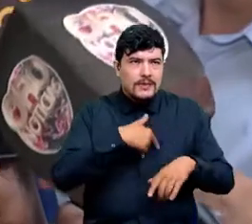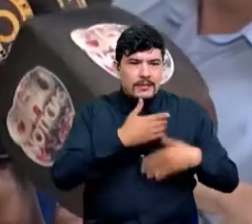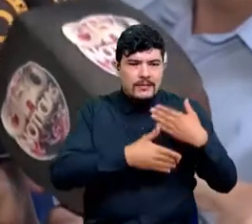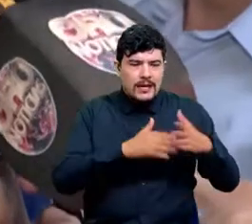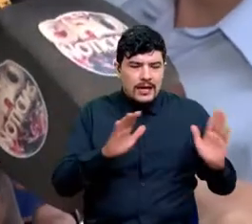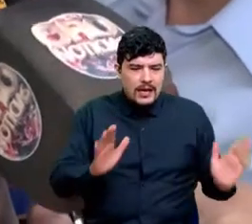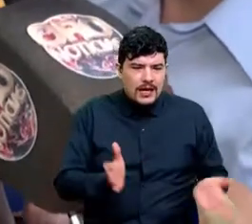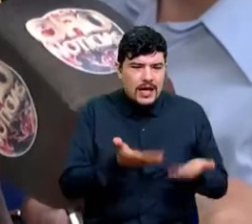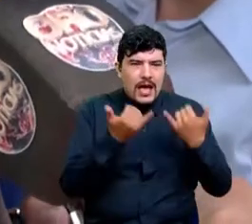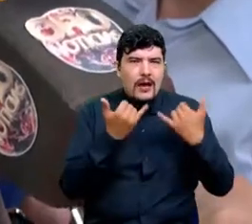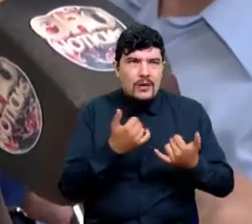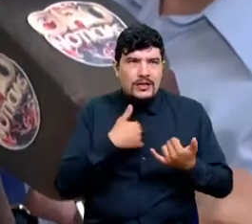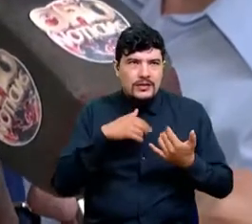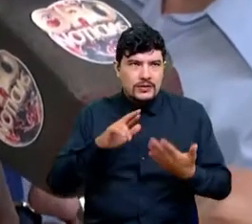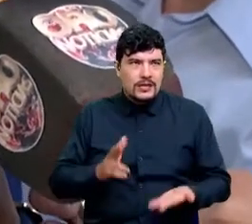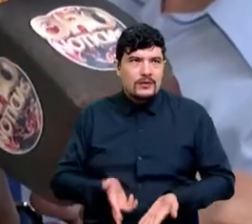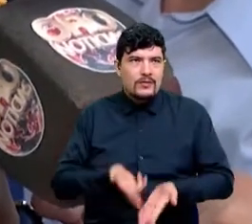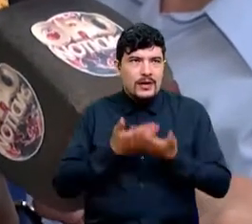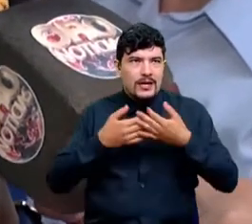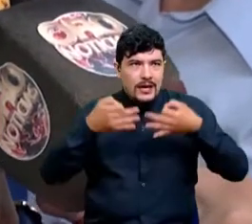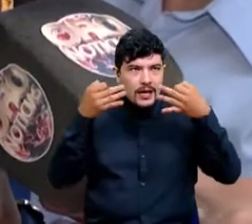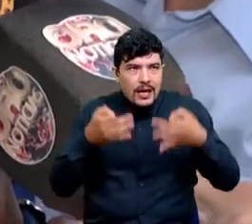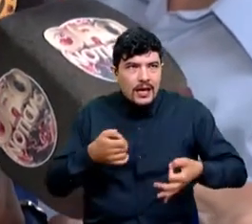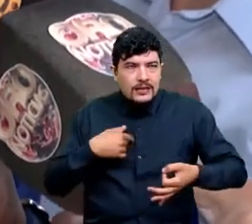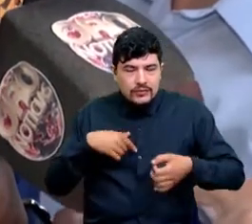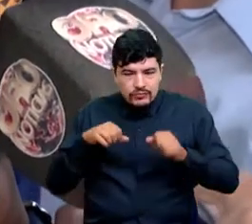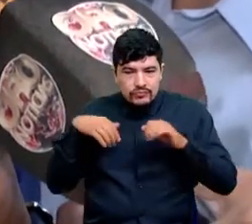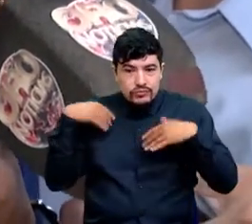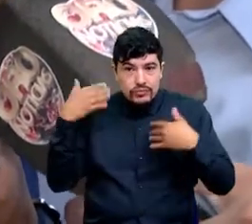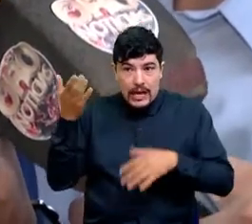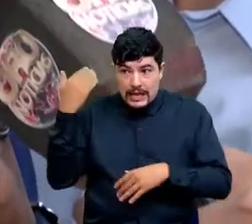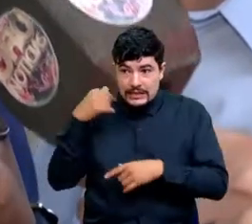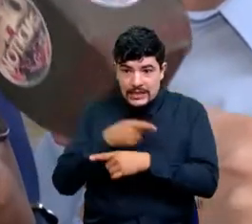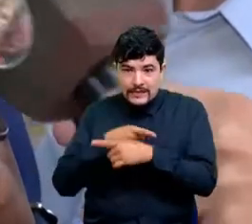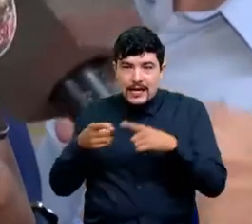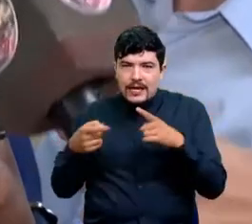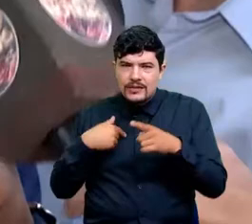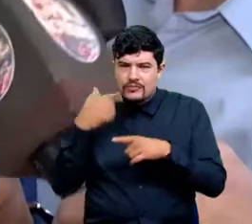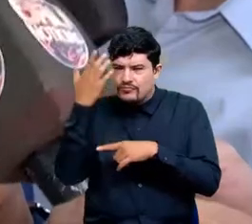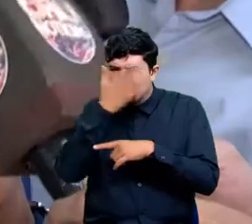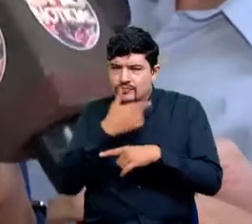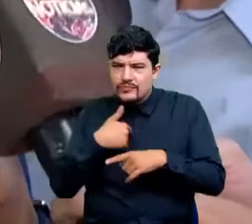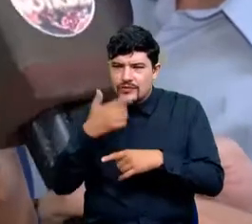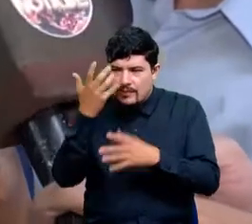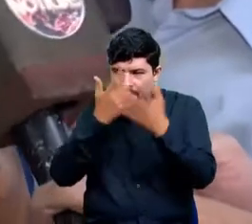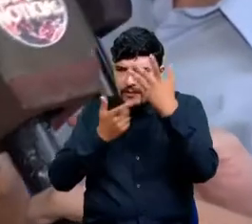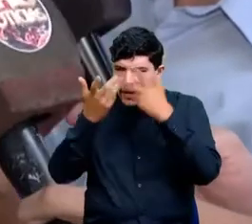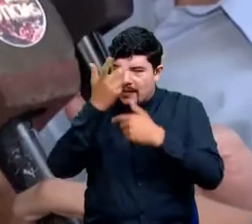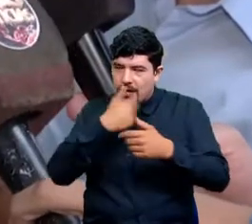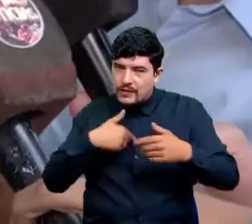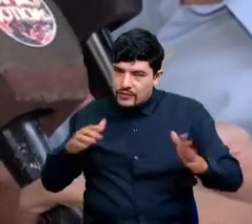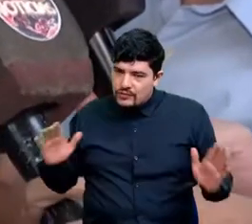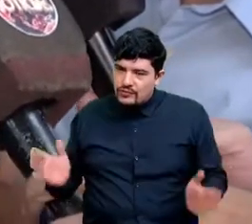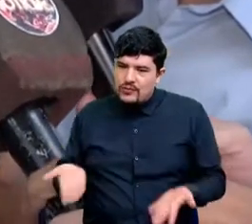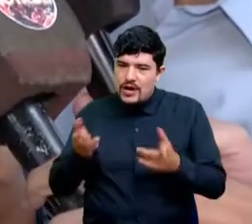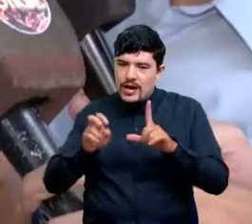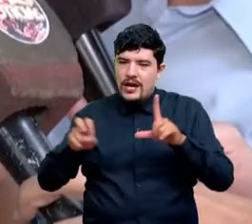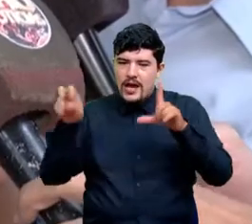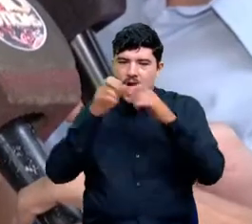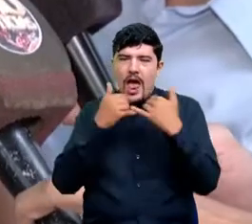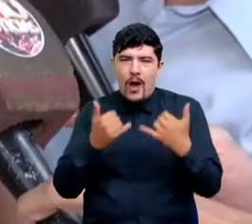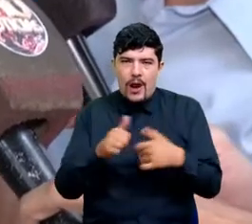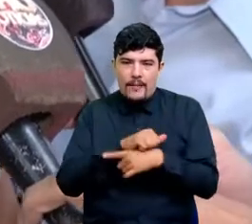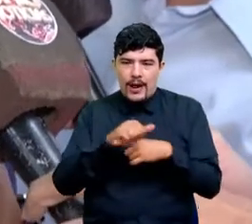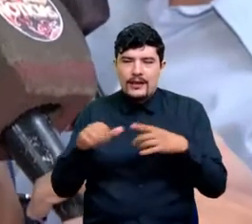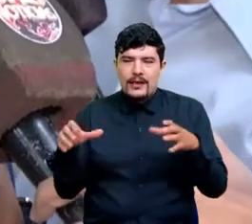por suerte ya logré superarla y bueno, la semana anterior ya hice una readaptación física y ahora ya entrenando